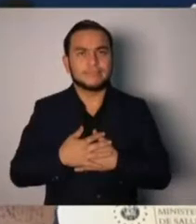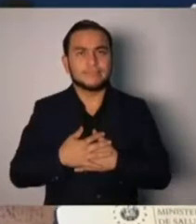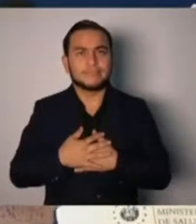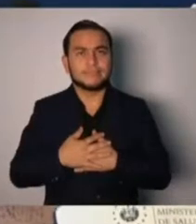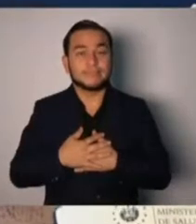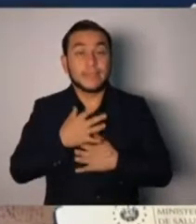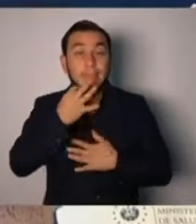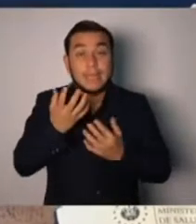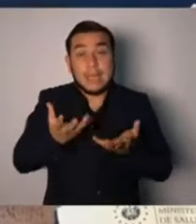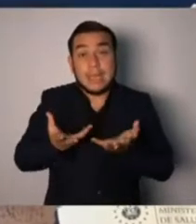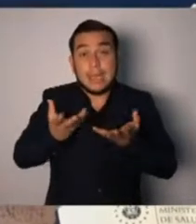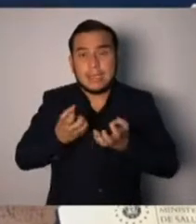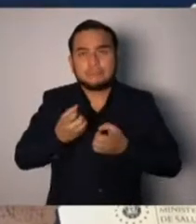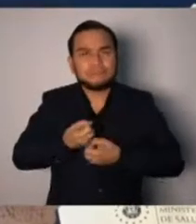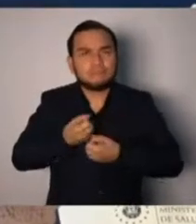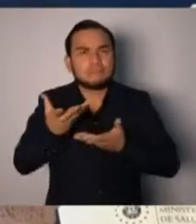quiero decirles